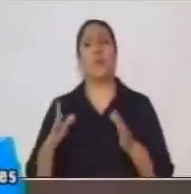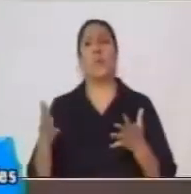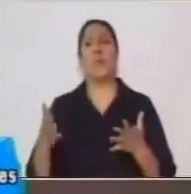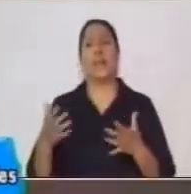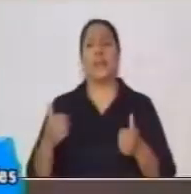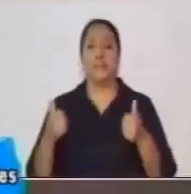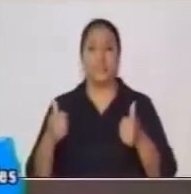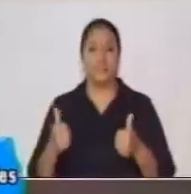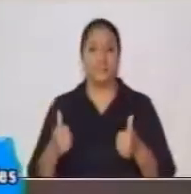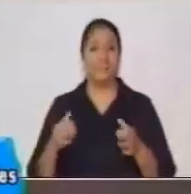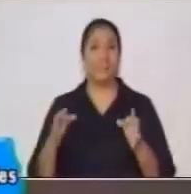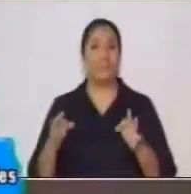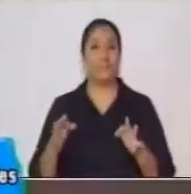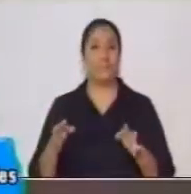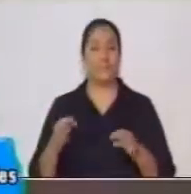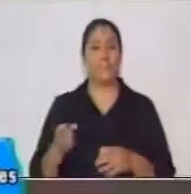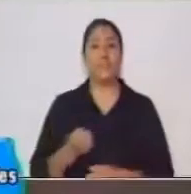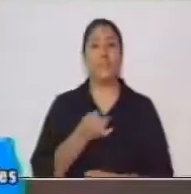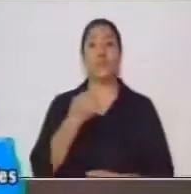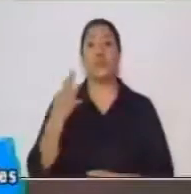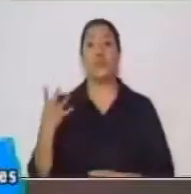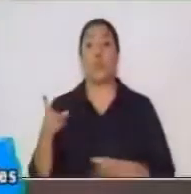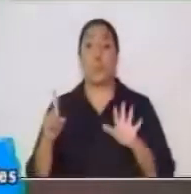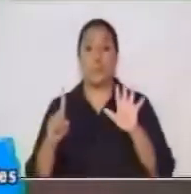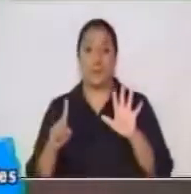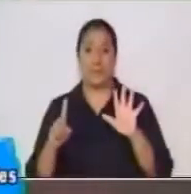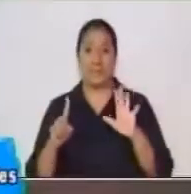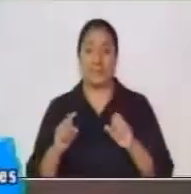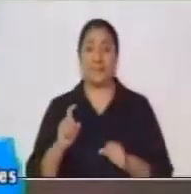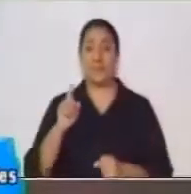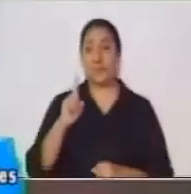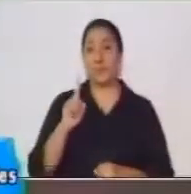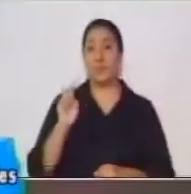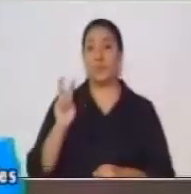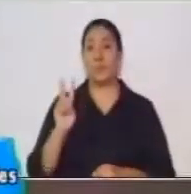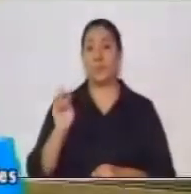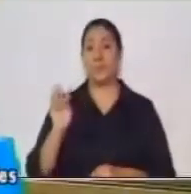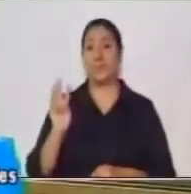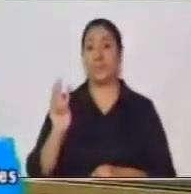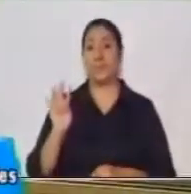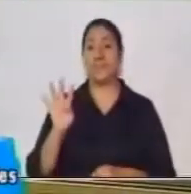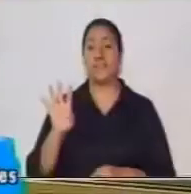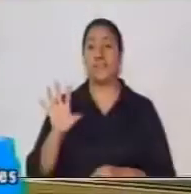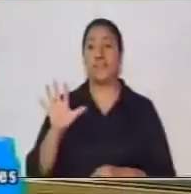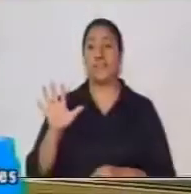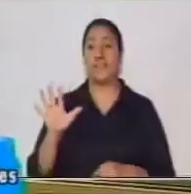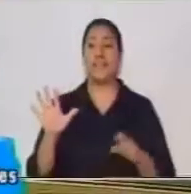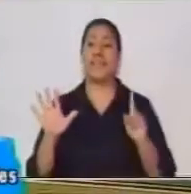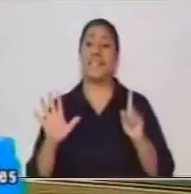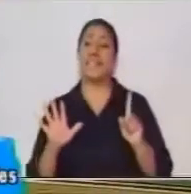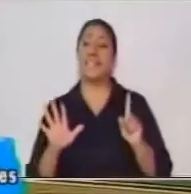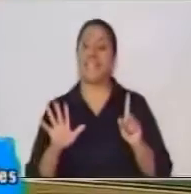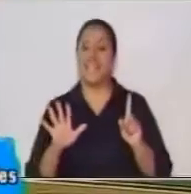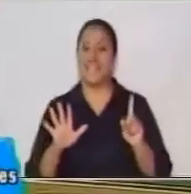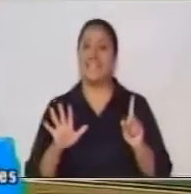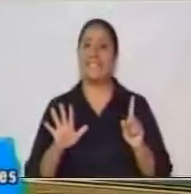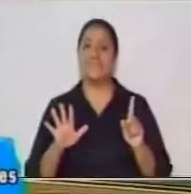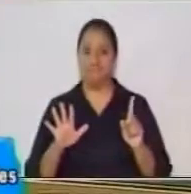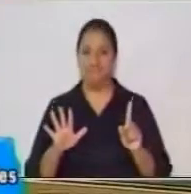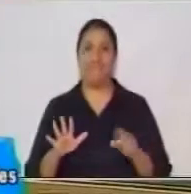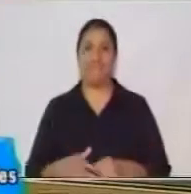felicito. Nos tocaría el número 6. 1, 2, 3, 4, 5 y